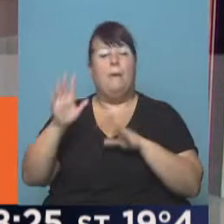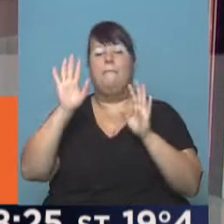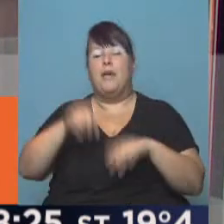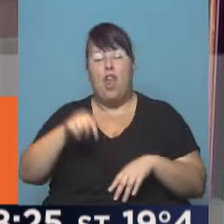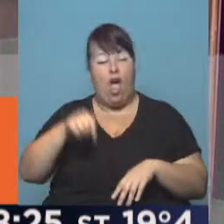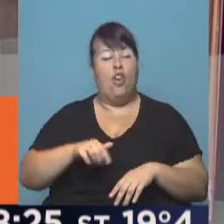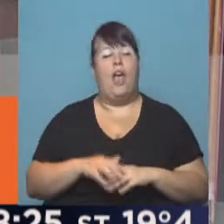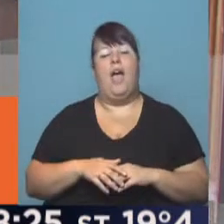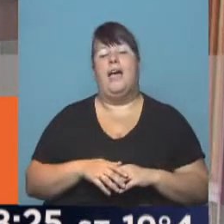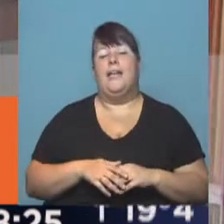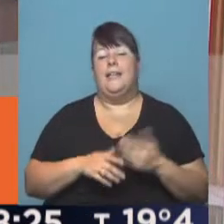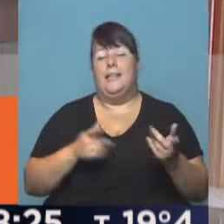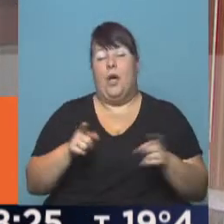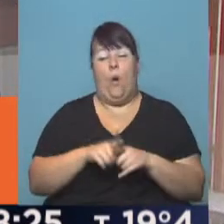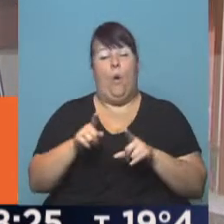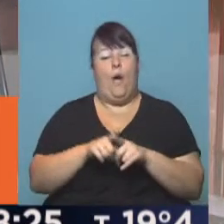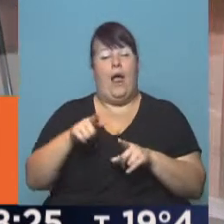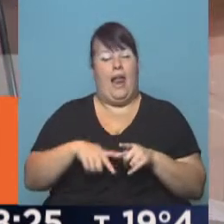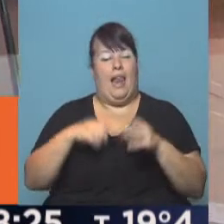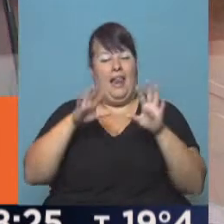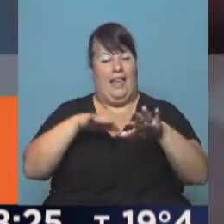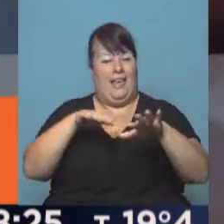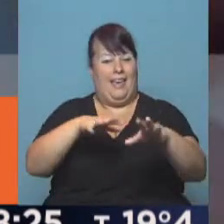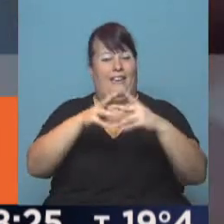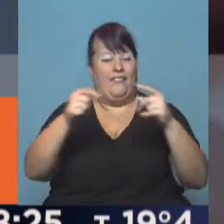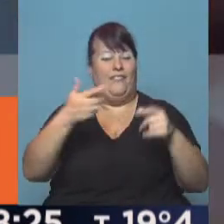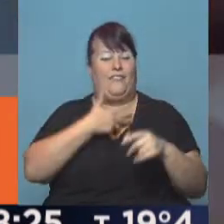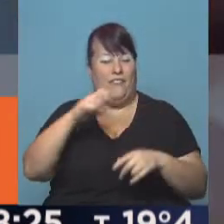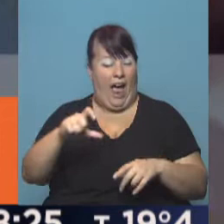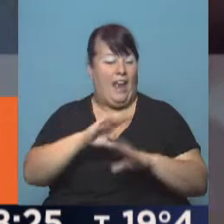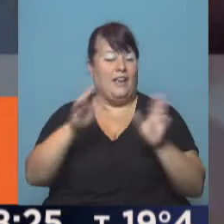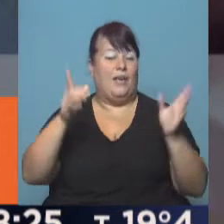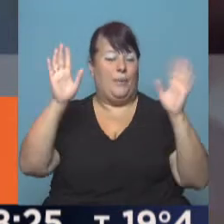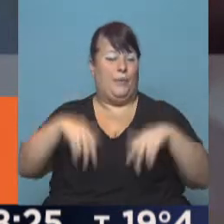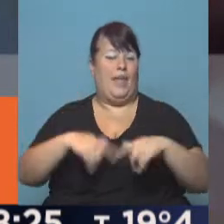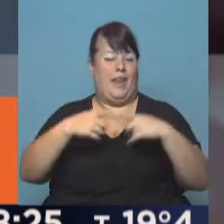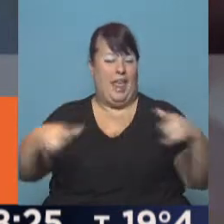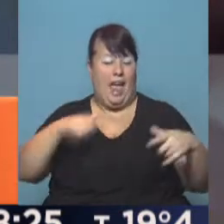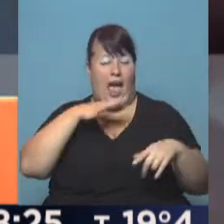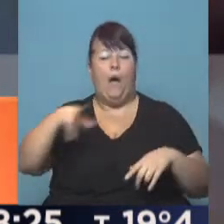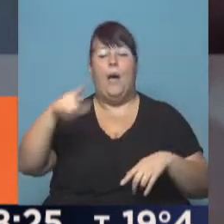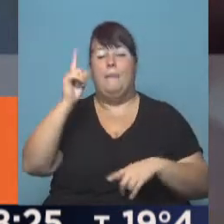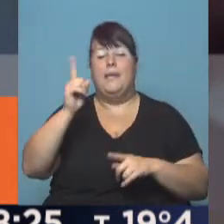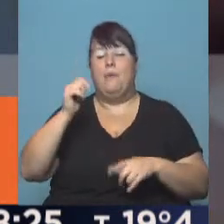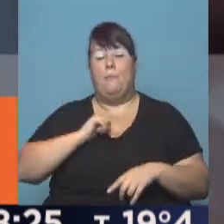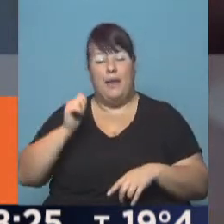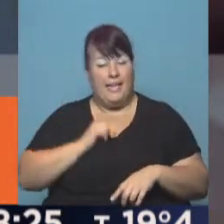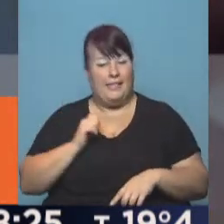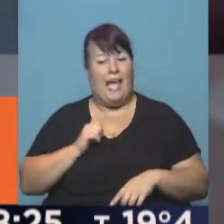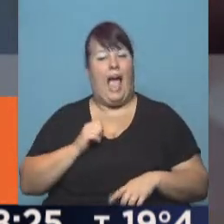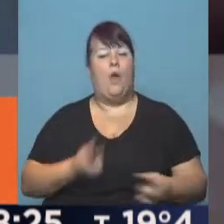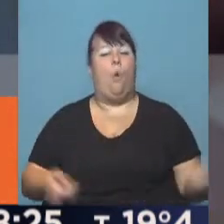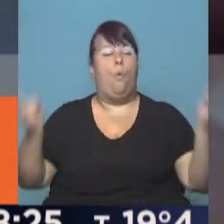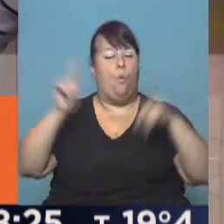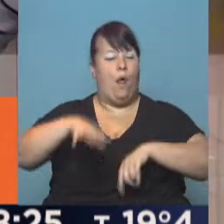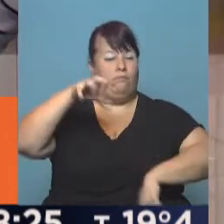día de desmovilización de la guerrilla de las FARC está dejando estas lagunas, donde los propios paramilitares están